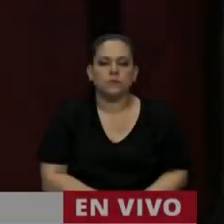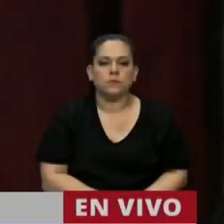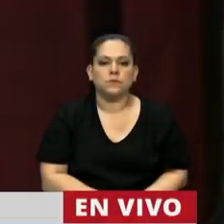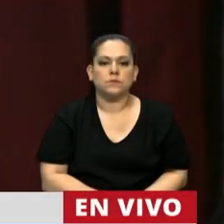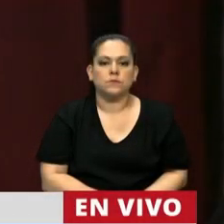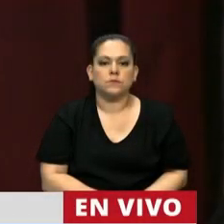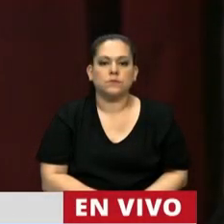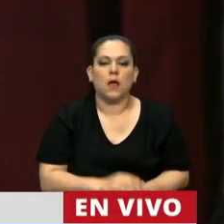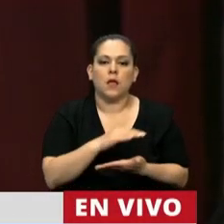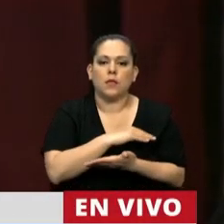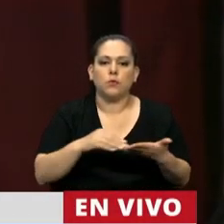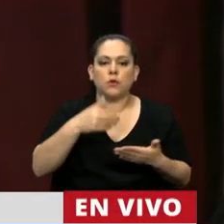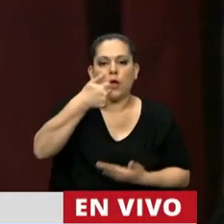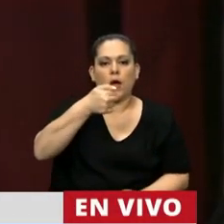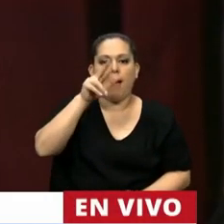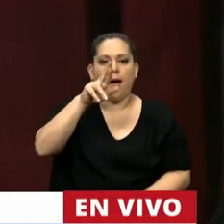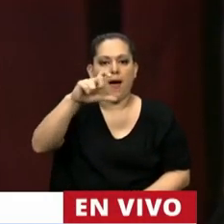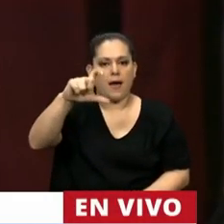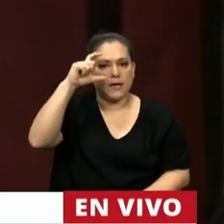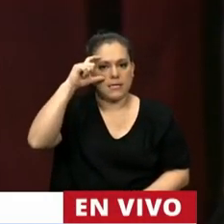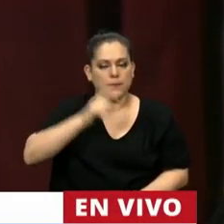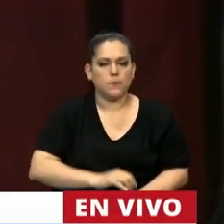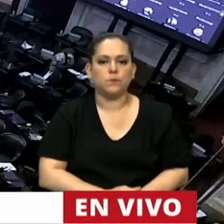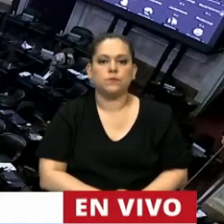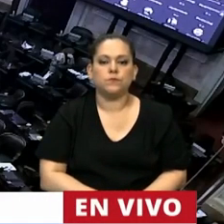La palabra al diputado Mario Arce.